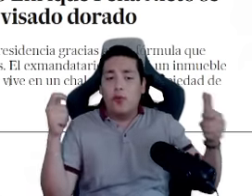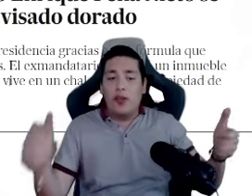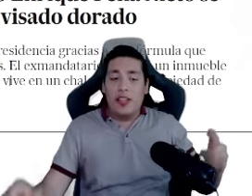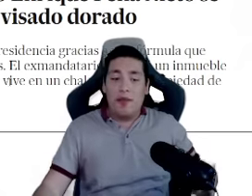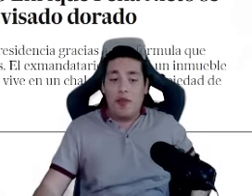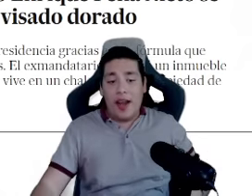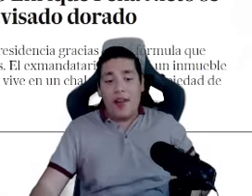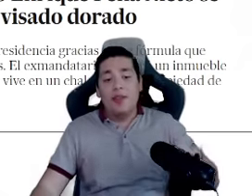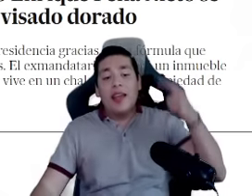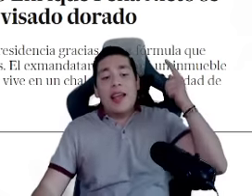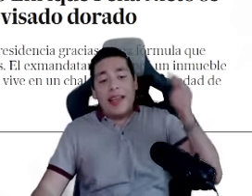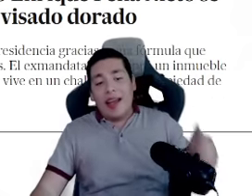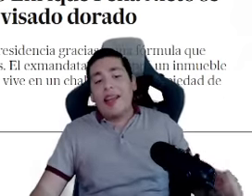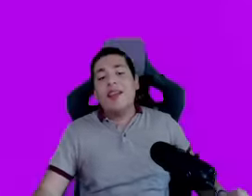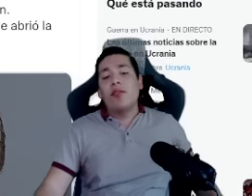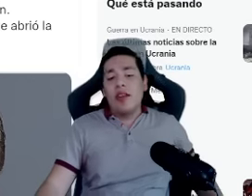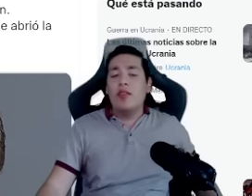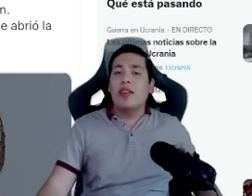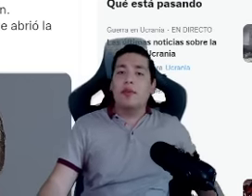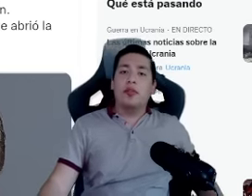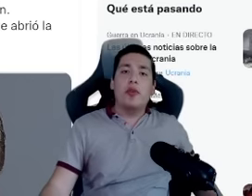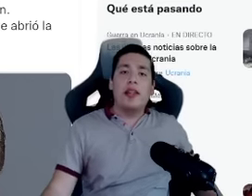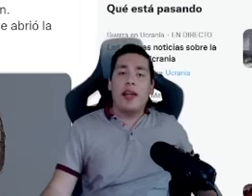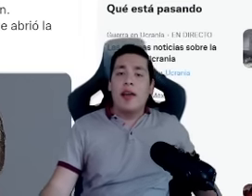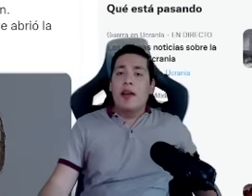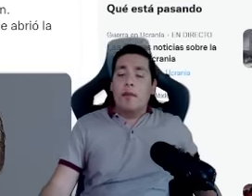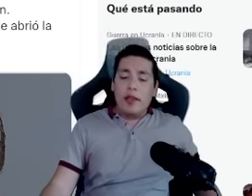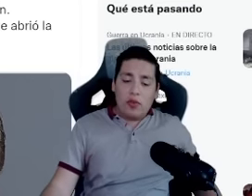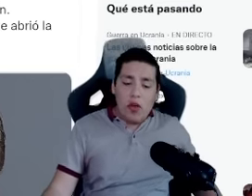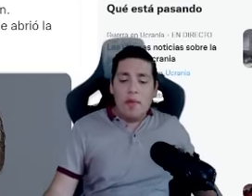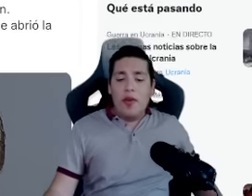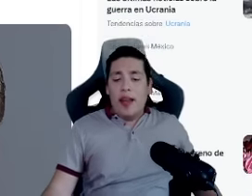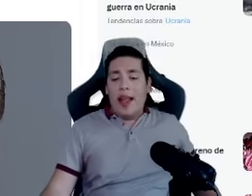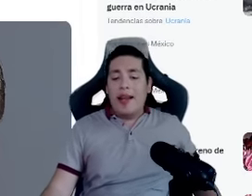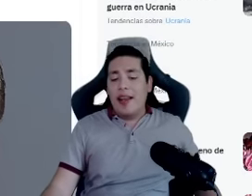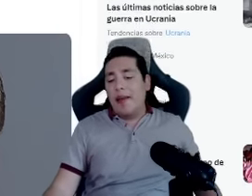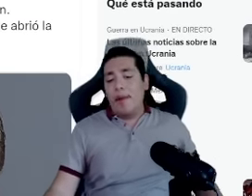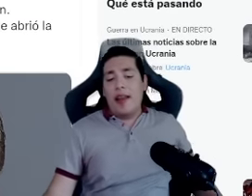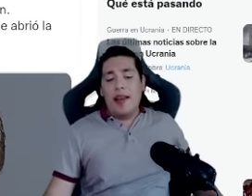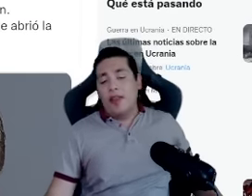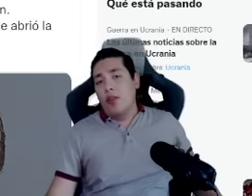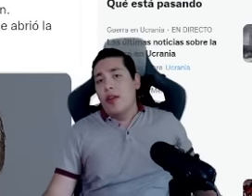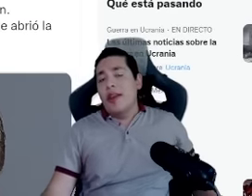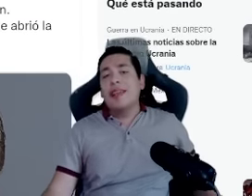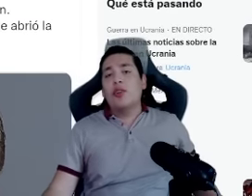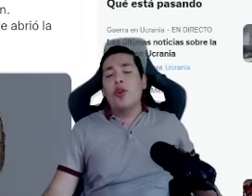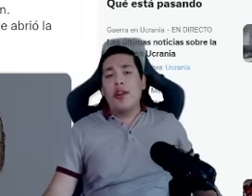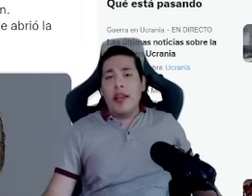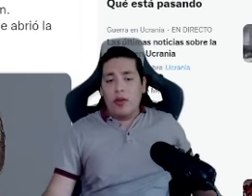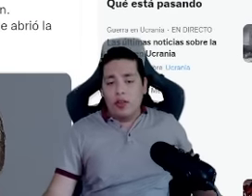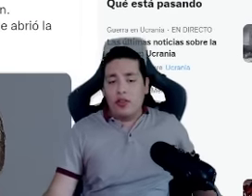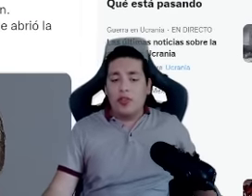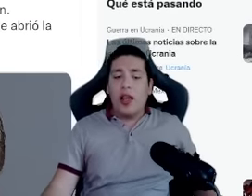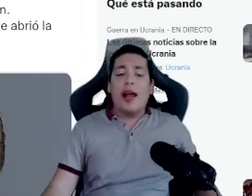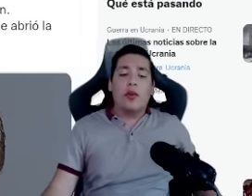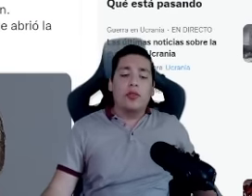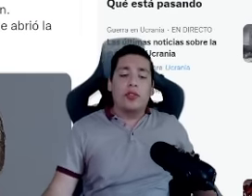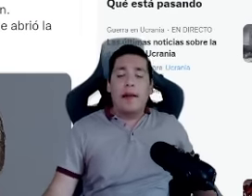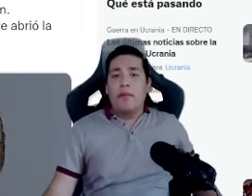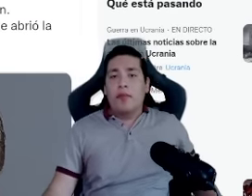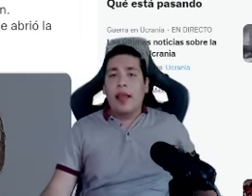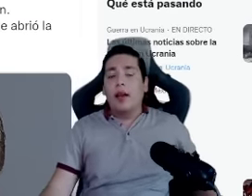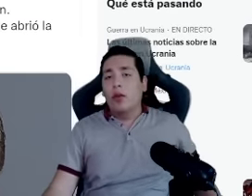a multimillonarios y aquí es donde nos damos cuenta pues como Enrique Peña Nieto hizo negocios